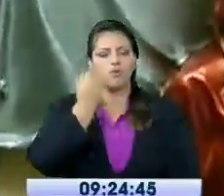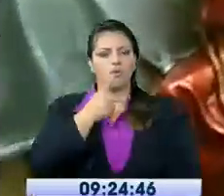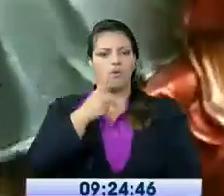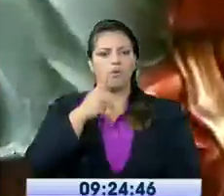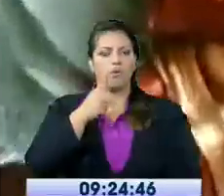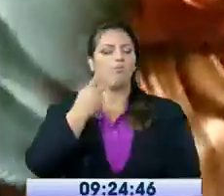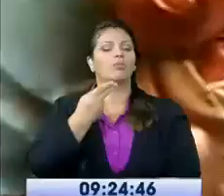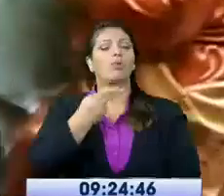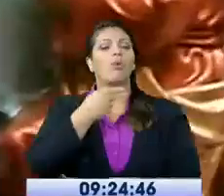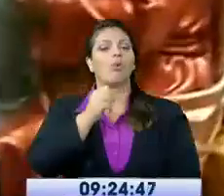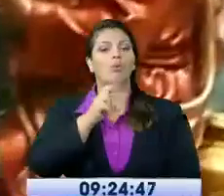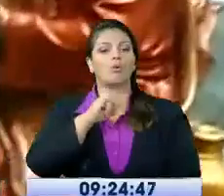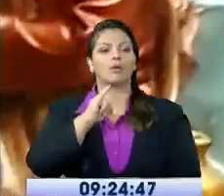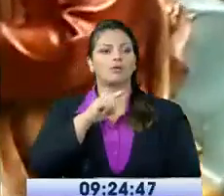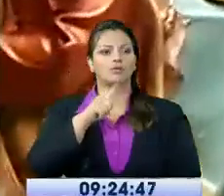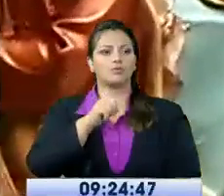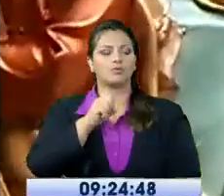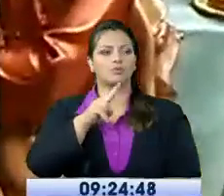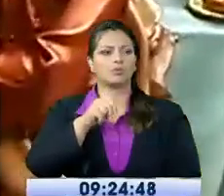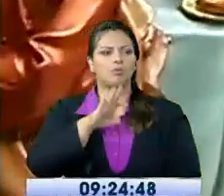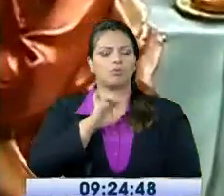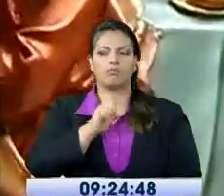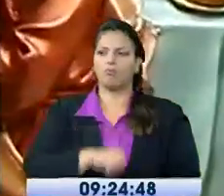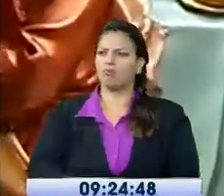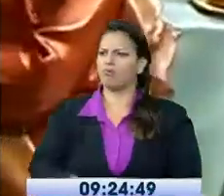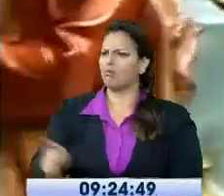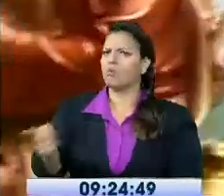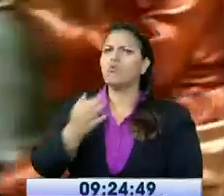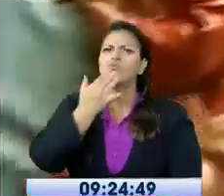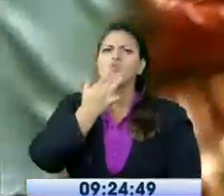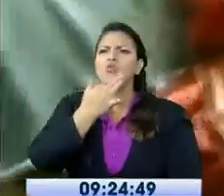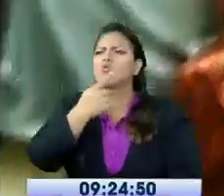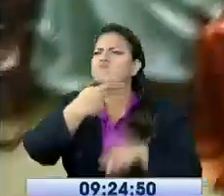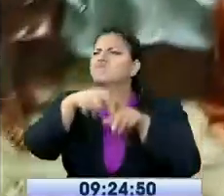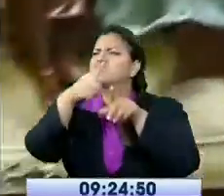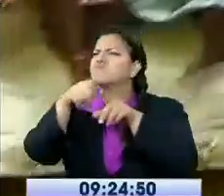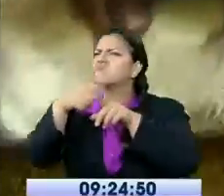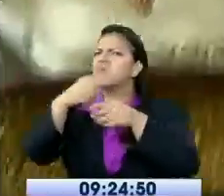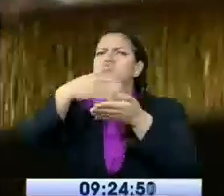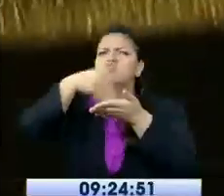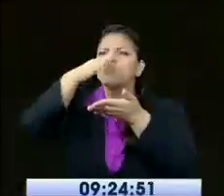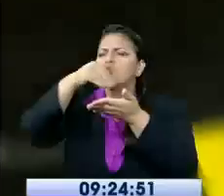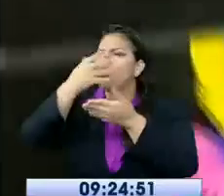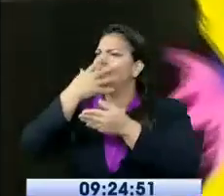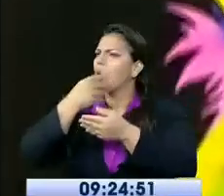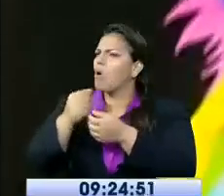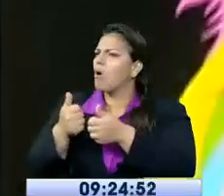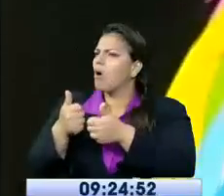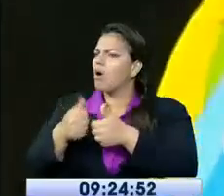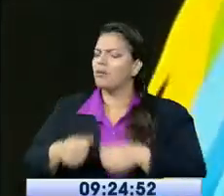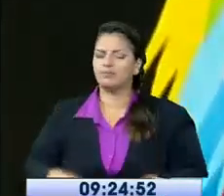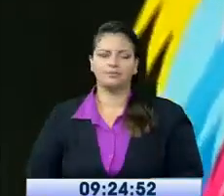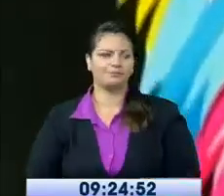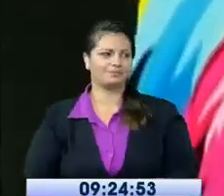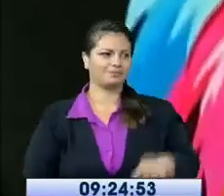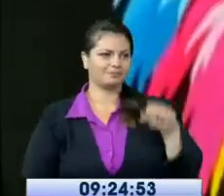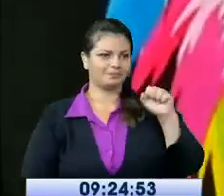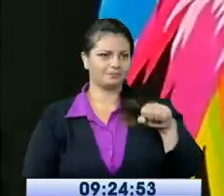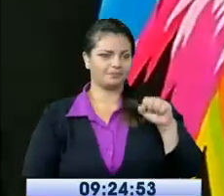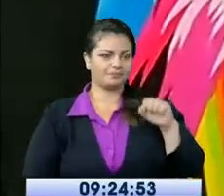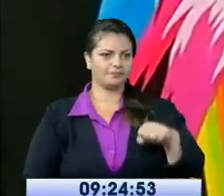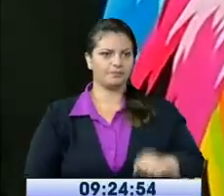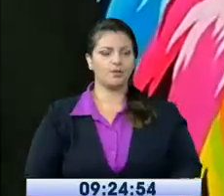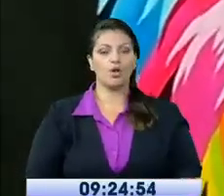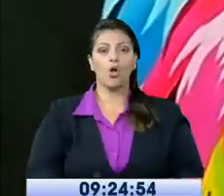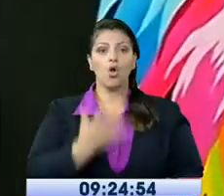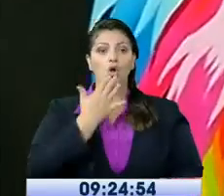este apoyo. Veo que usted utiliza, incluso juega mucho con los colores, con todo aquello. Sí, esto es en colores